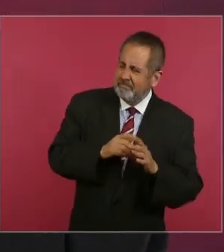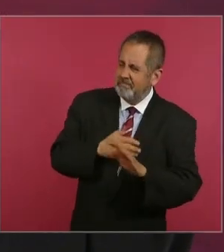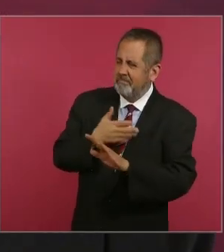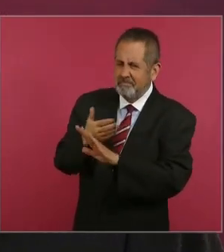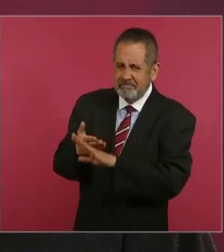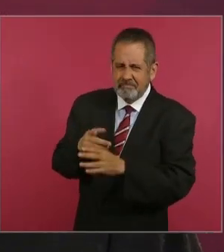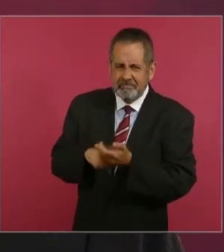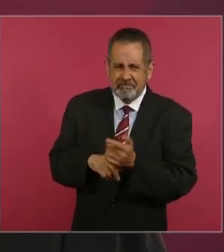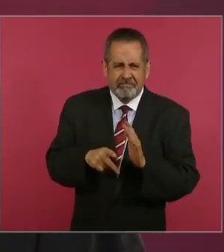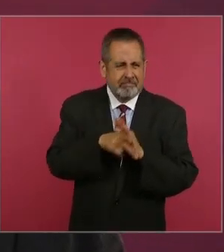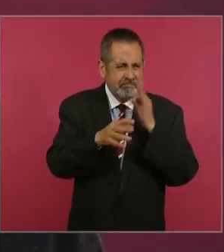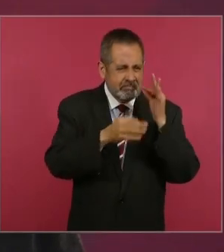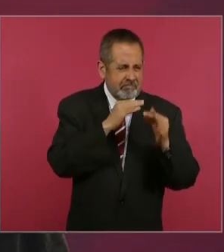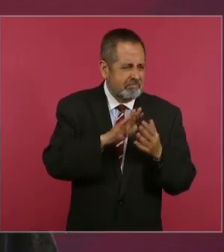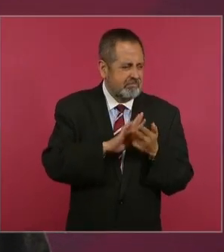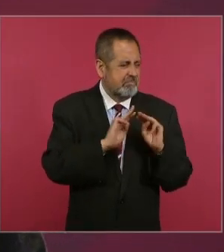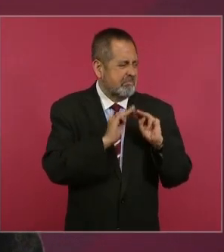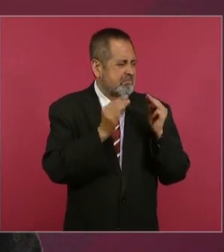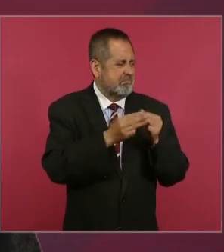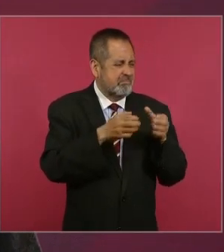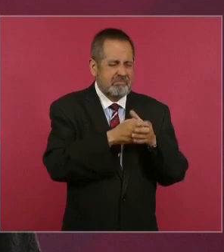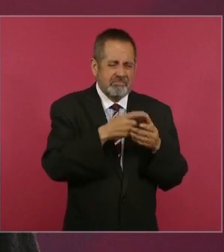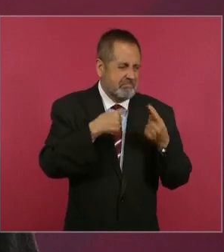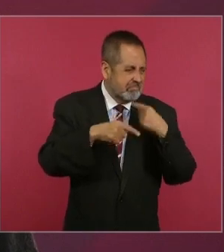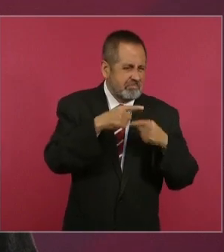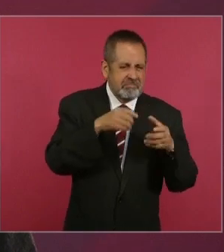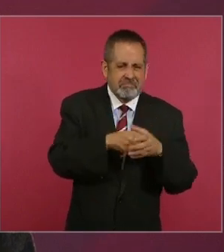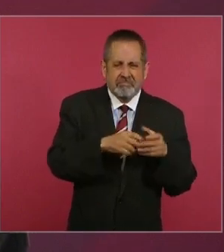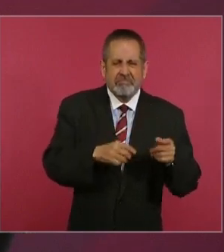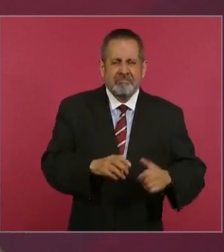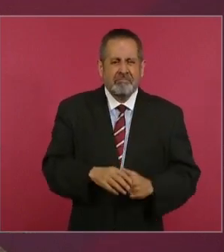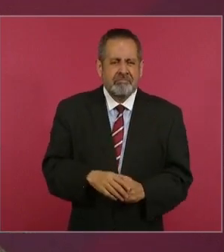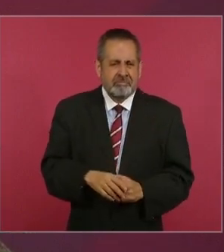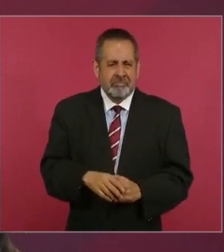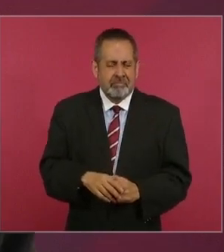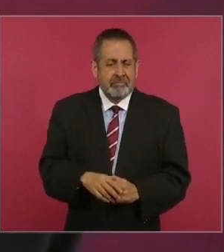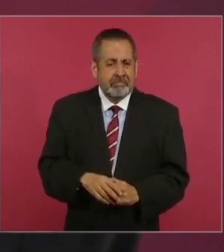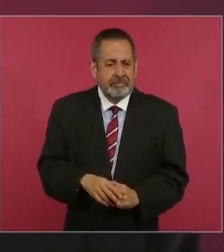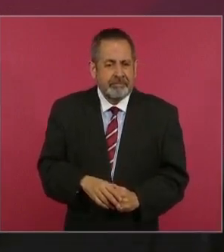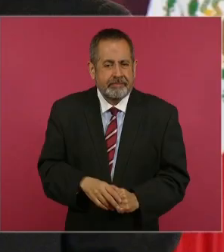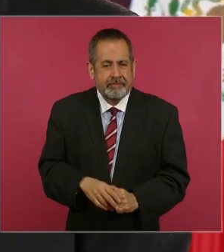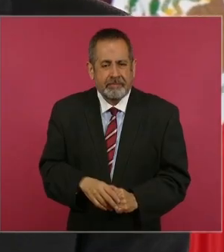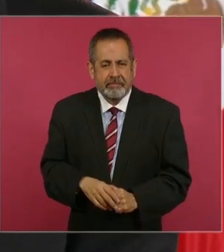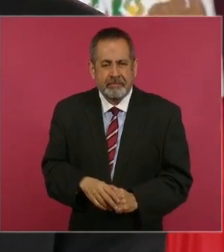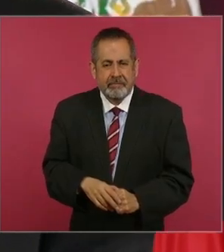decir del periodismo de lampa